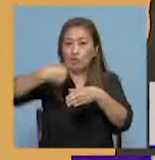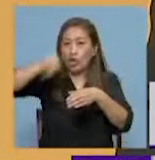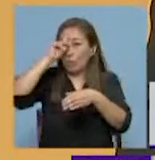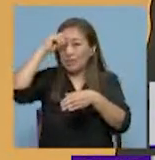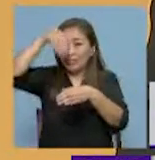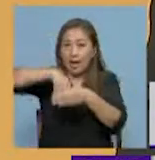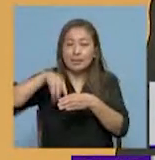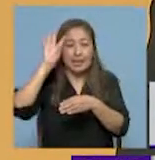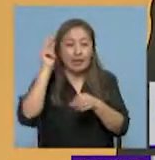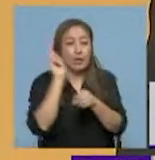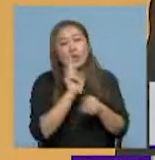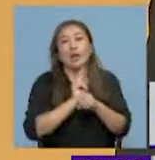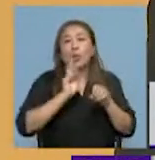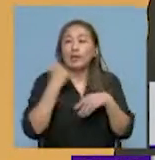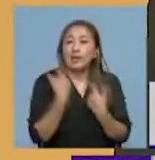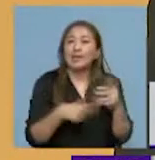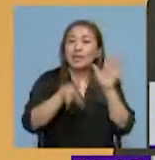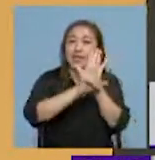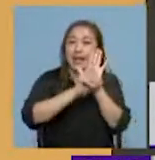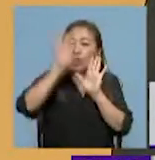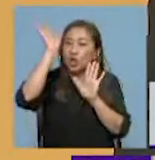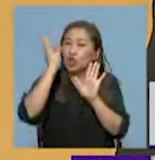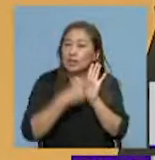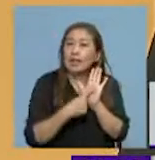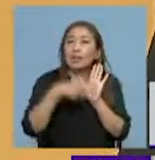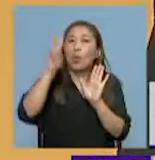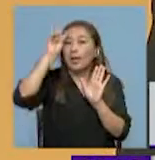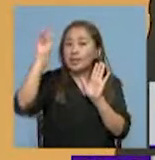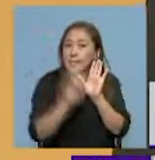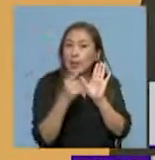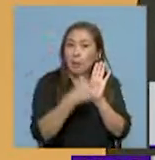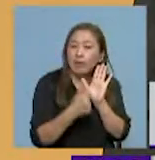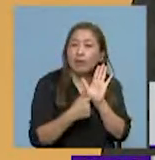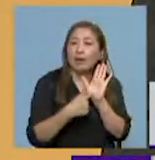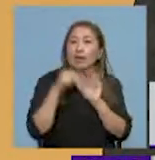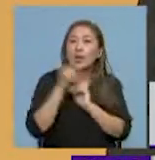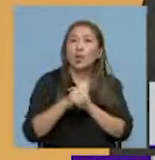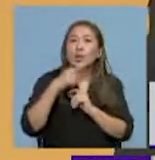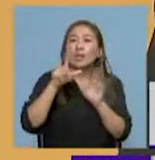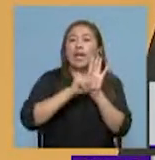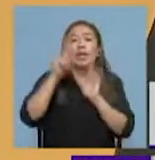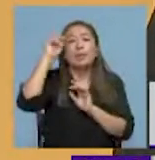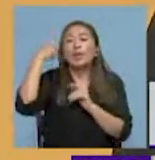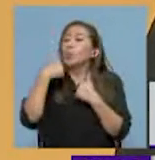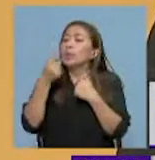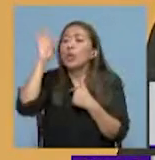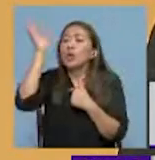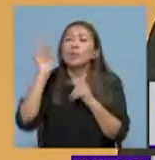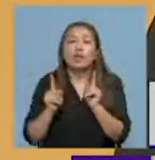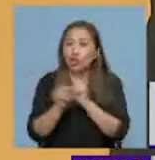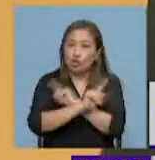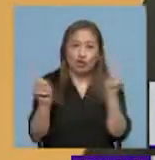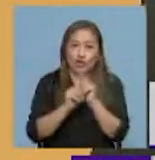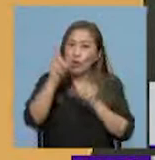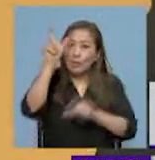propio hospital de salud sabemos la ley sabemos que tenemos que cumplirla y la ley no nos pregunta que pensamos esto también tiene que tener claro la gente